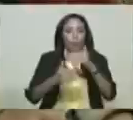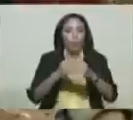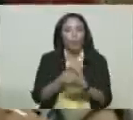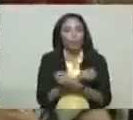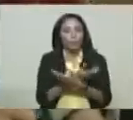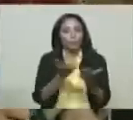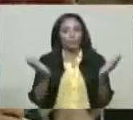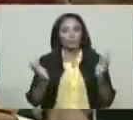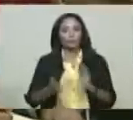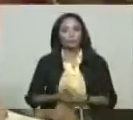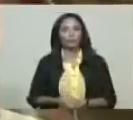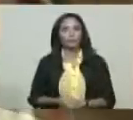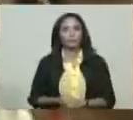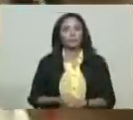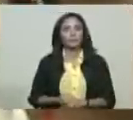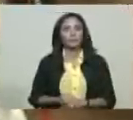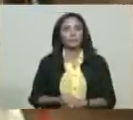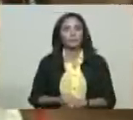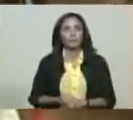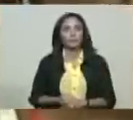Así que, Diosdado,